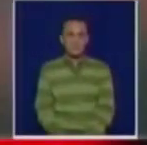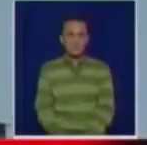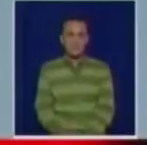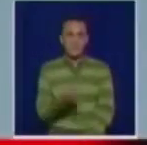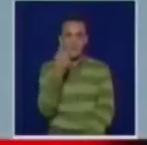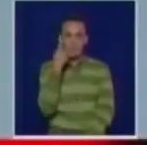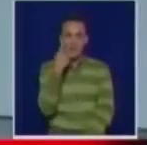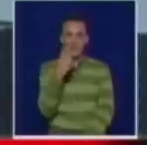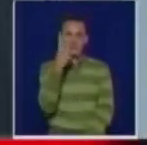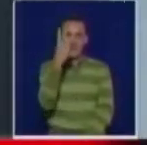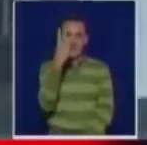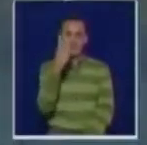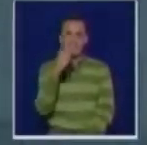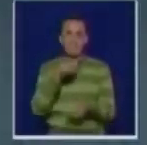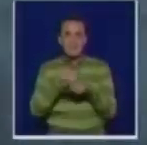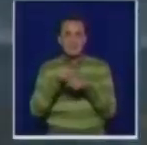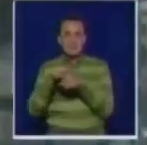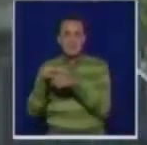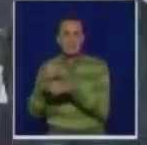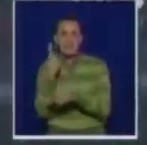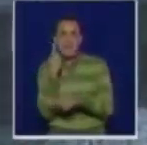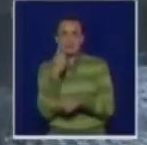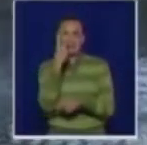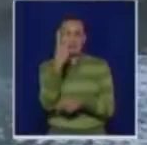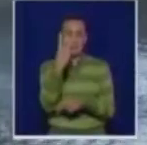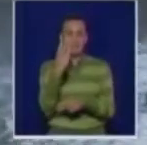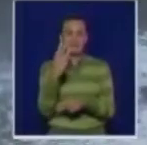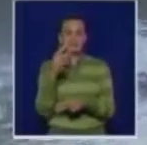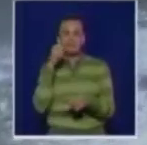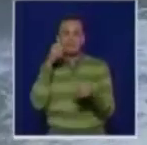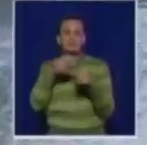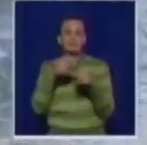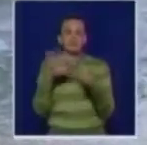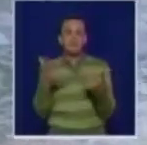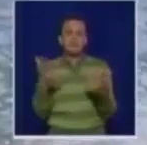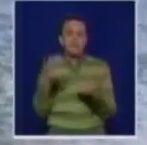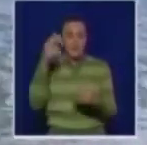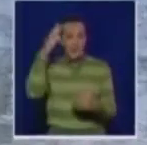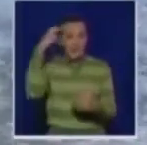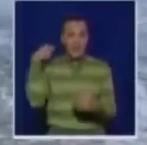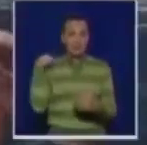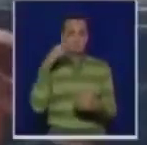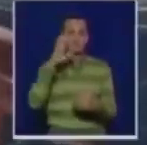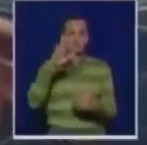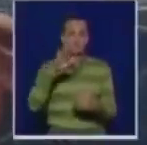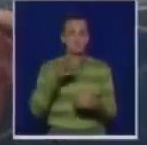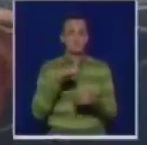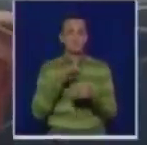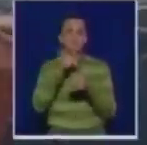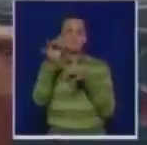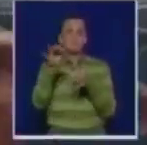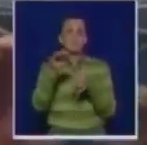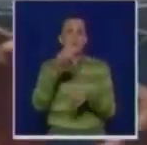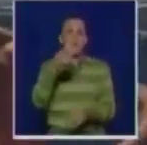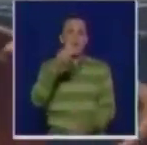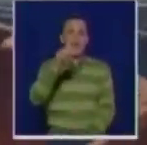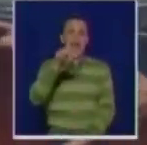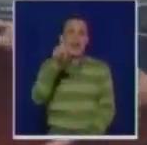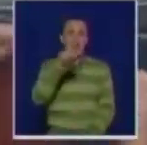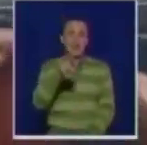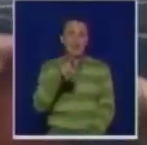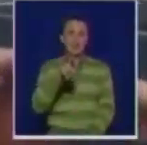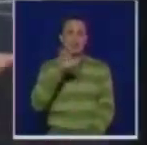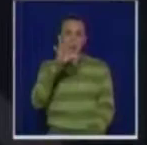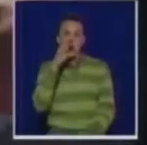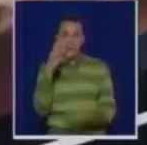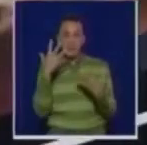Faltan tres paradas de la Serie Mundial de Clavados Extremos. Gales, en el Reino Unido, será la siguiente. En ella, Duque buscará mantener la opción